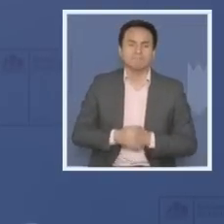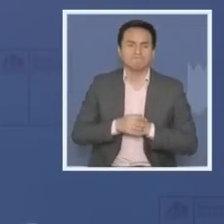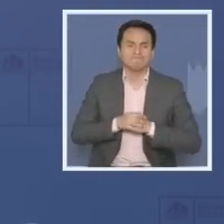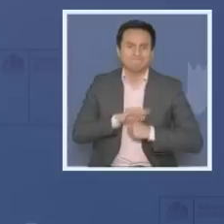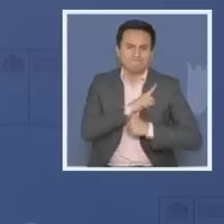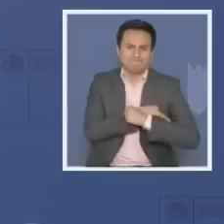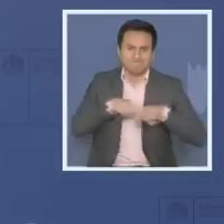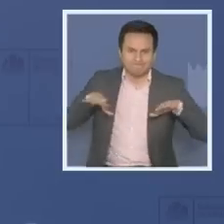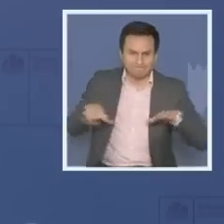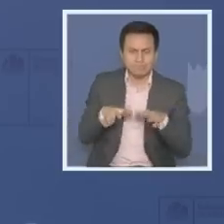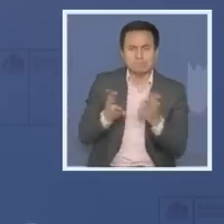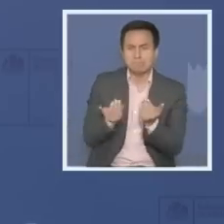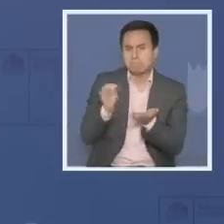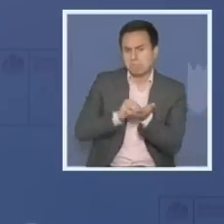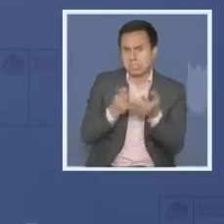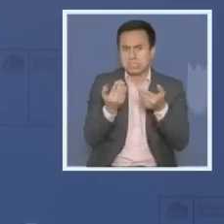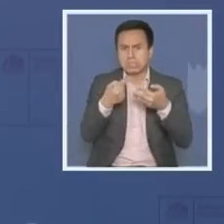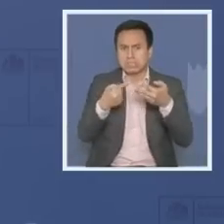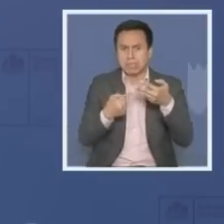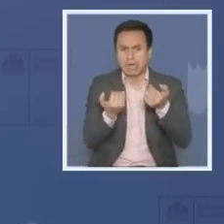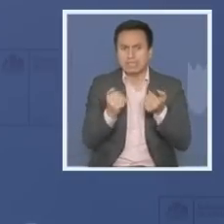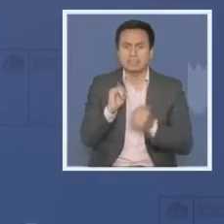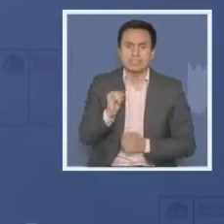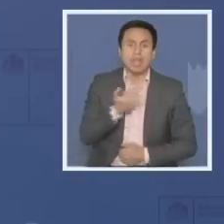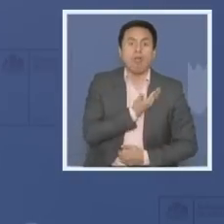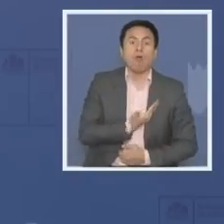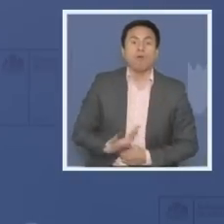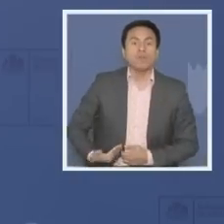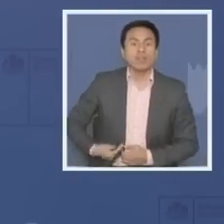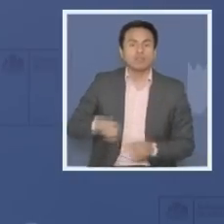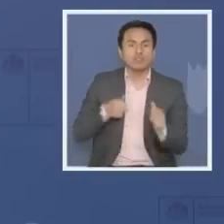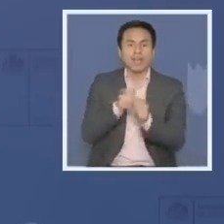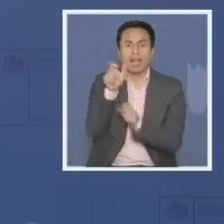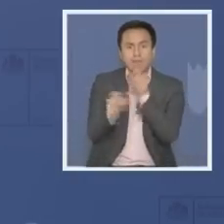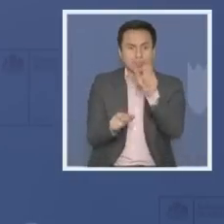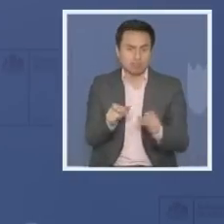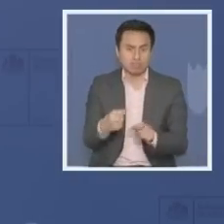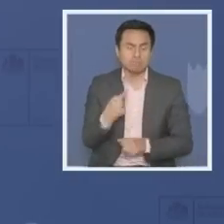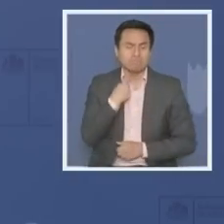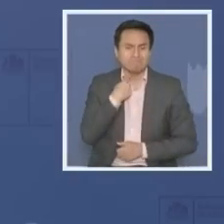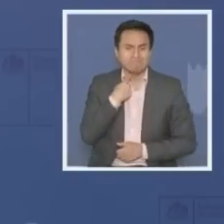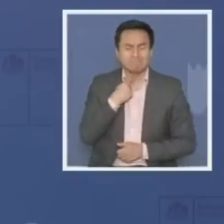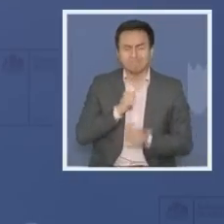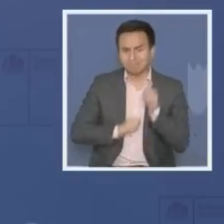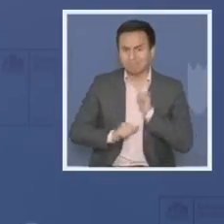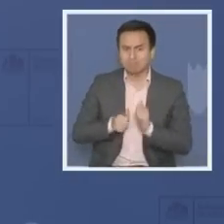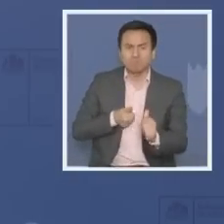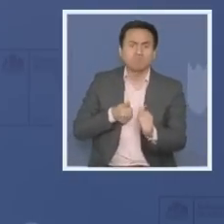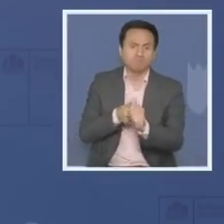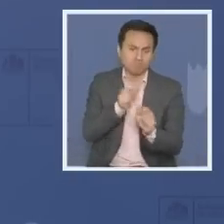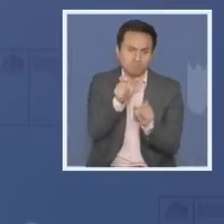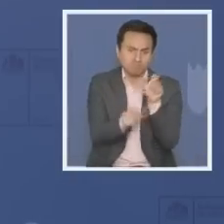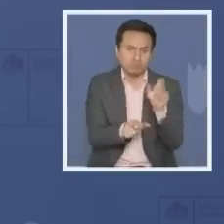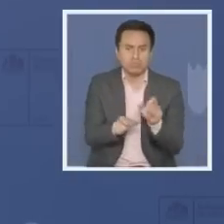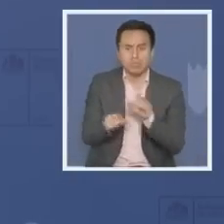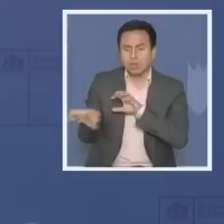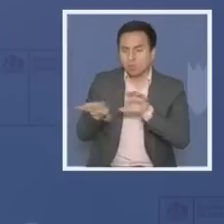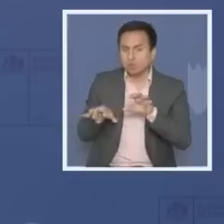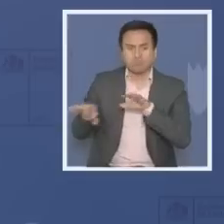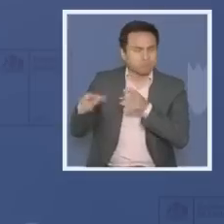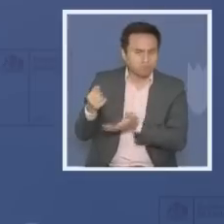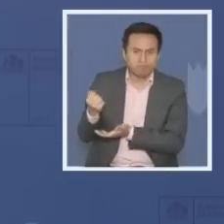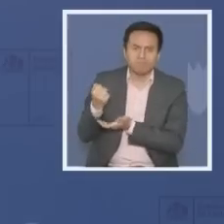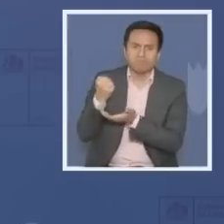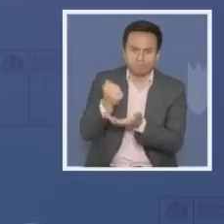con todas las que sean necesarias. El gobierno va a estar cerca de las personas que están afectadas y va a destinar los recursos que